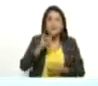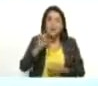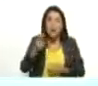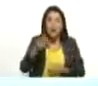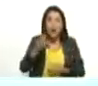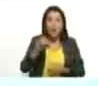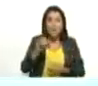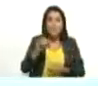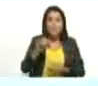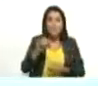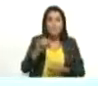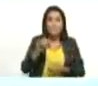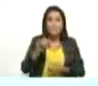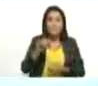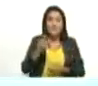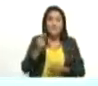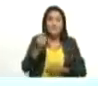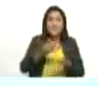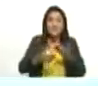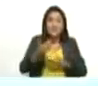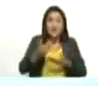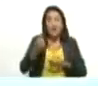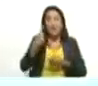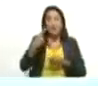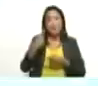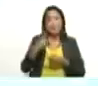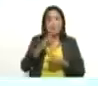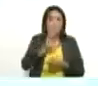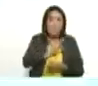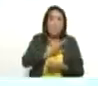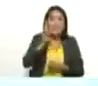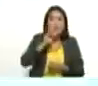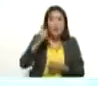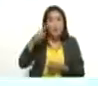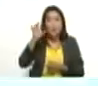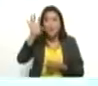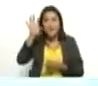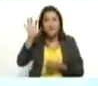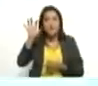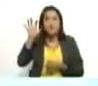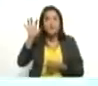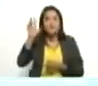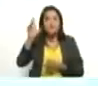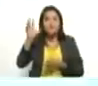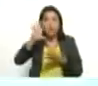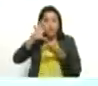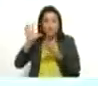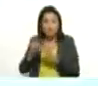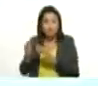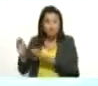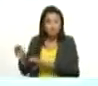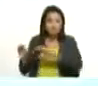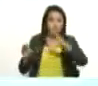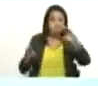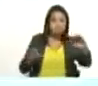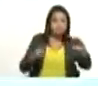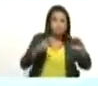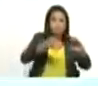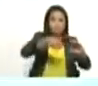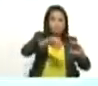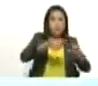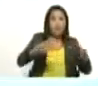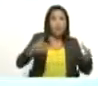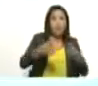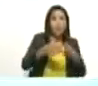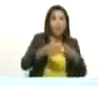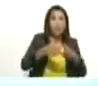todo el dinero de Venezuela en el exterior a un grupo de partidos políticos de la oposición